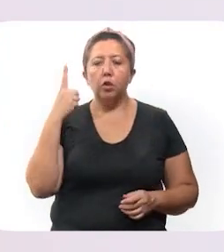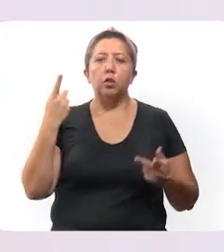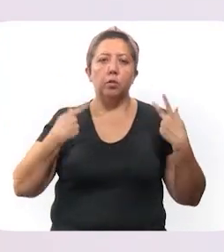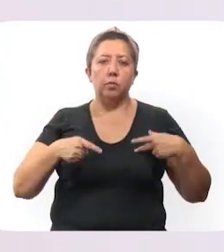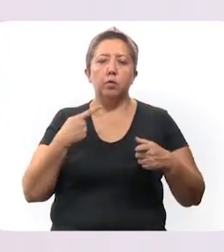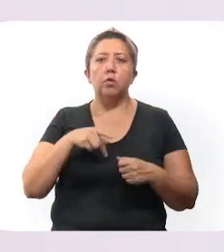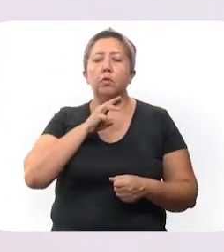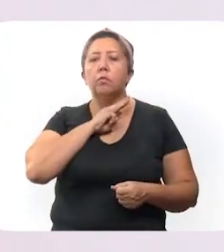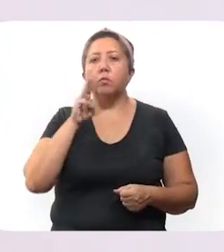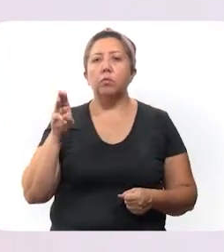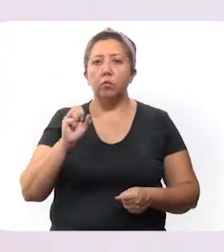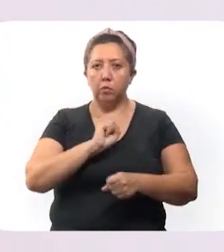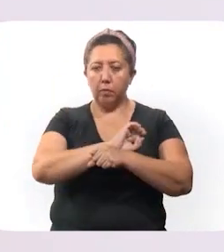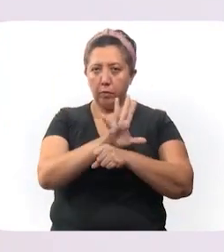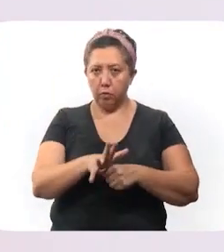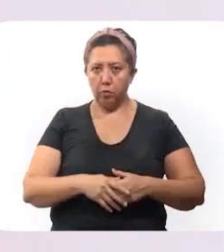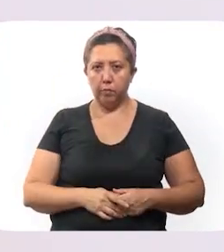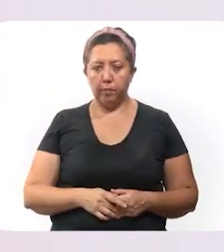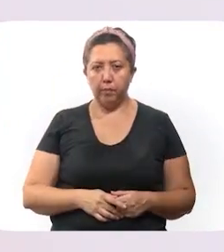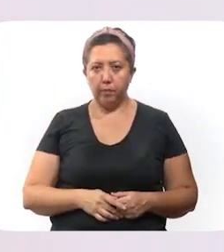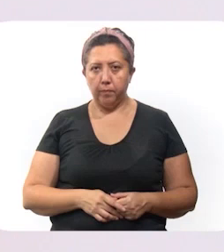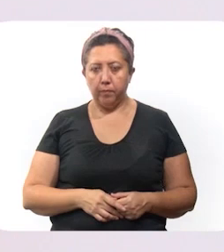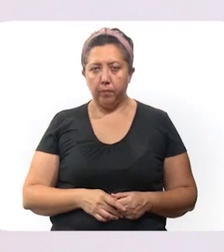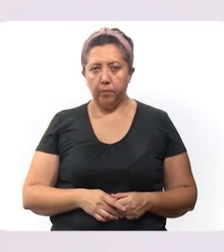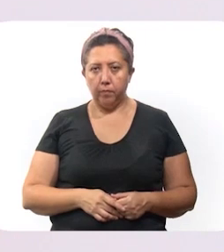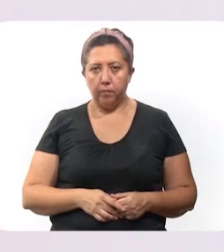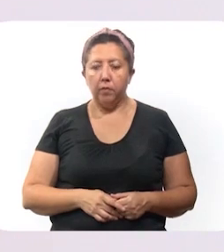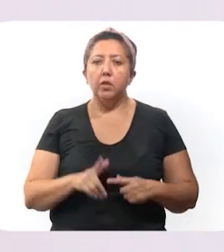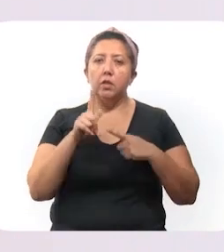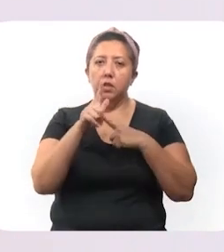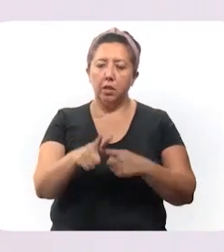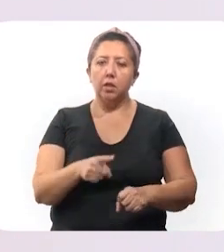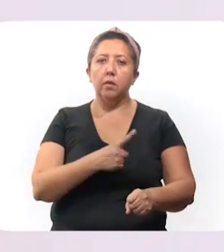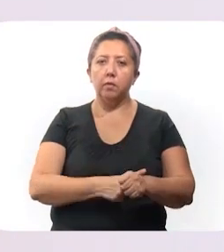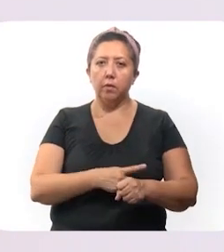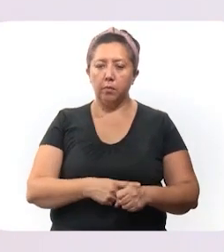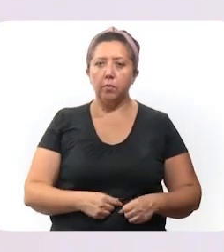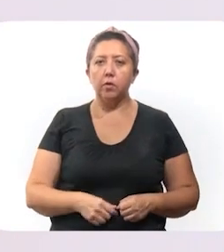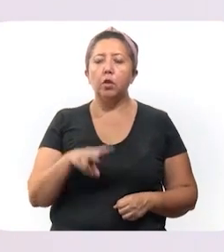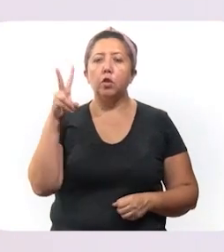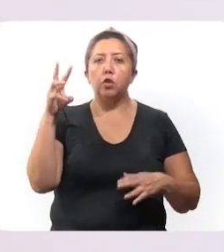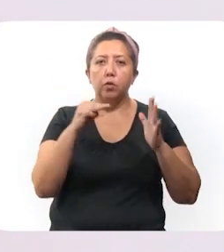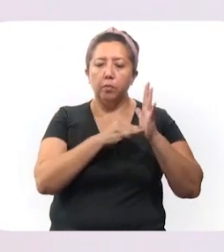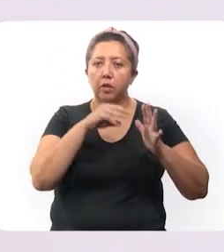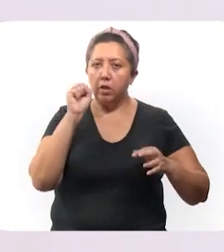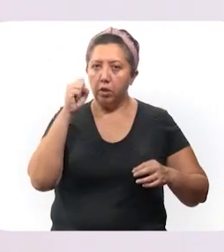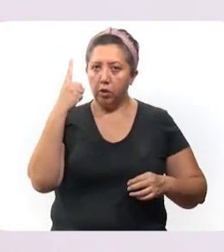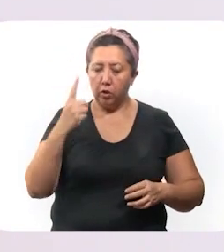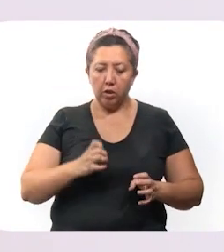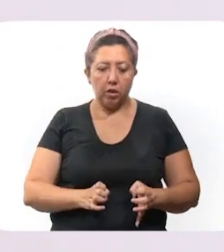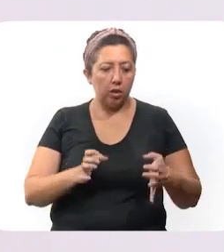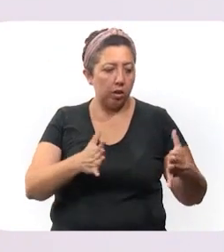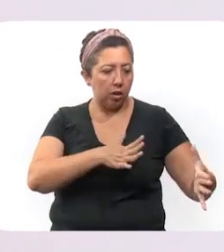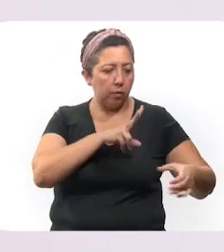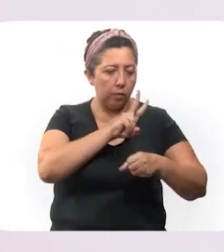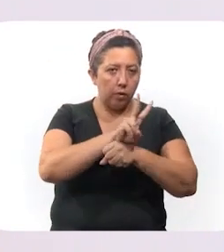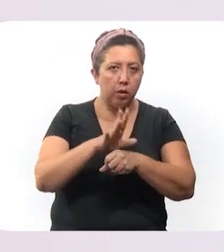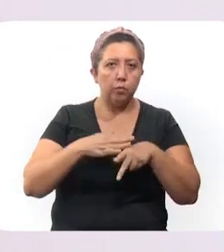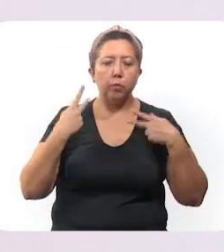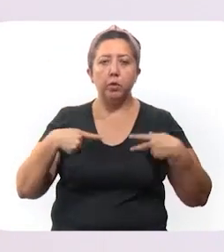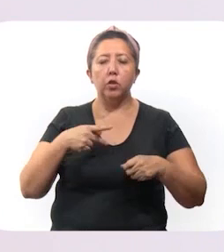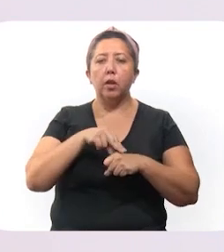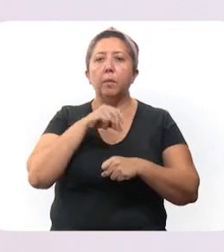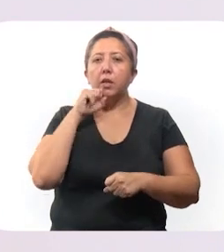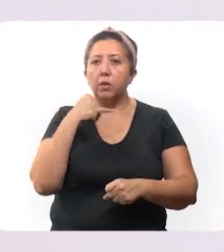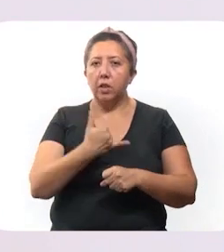las personas fallecidas a causa del coronavirus. De los casos activos, 2.061 están estables, aislados y